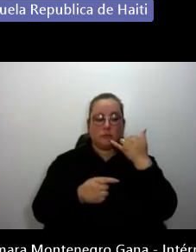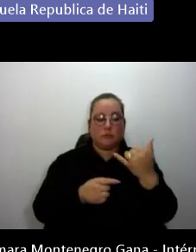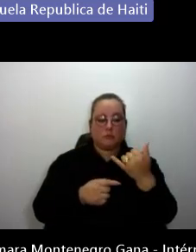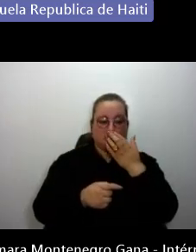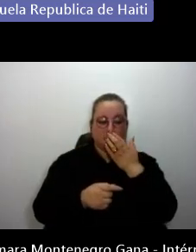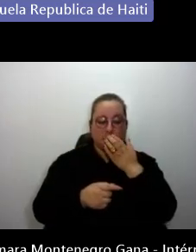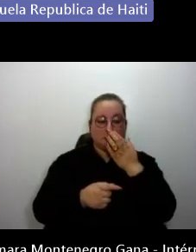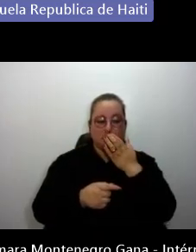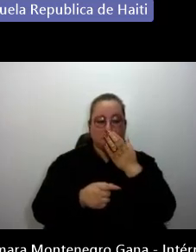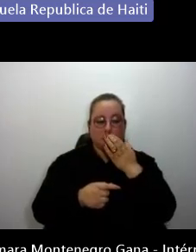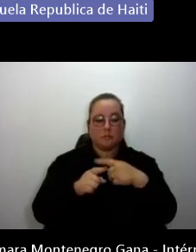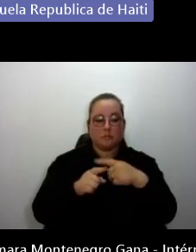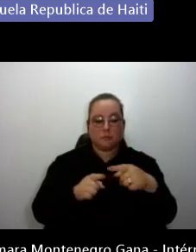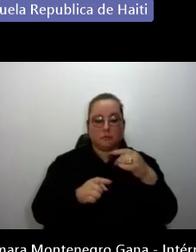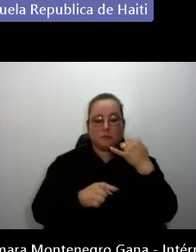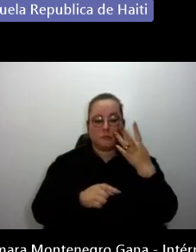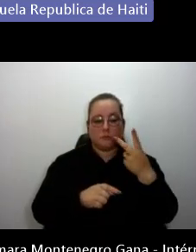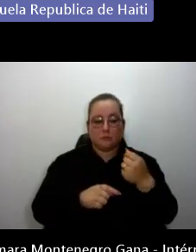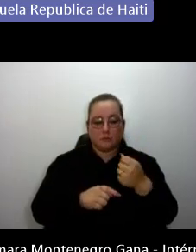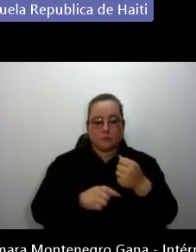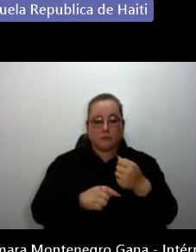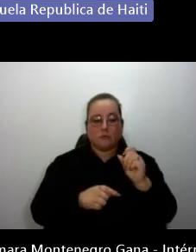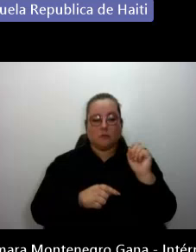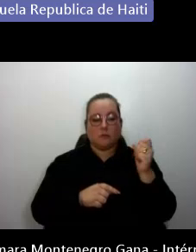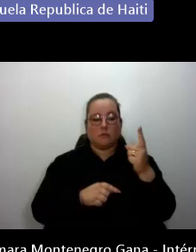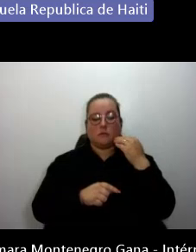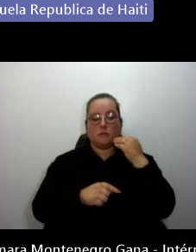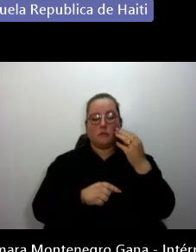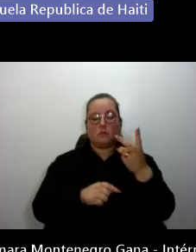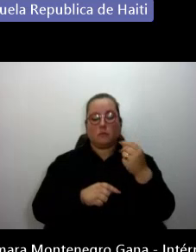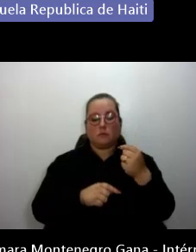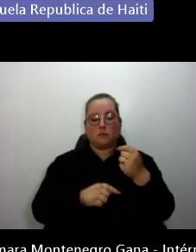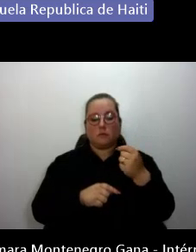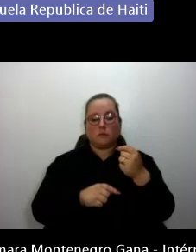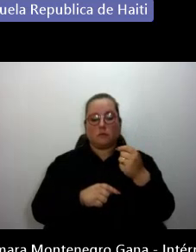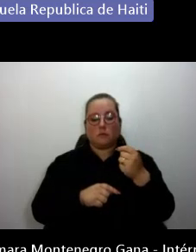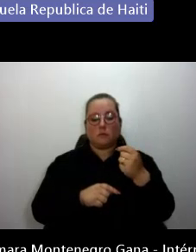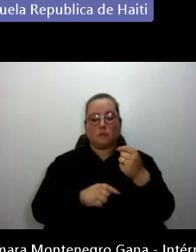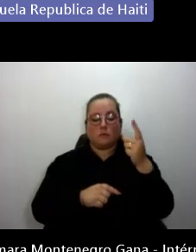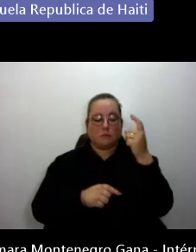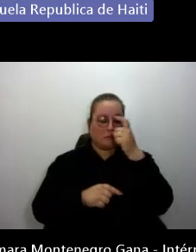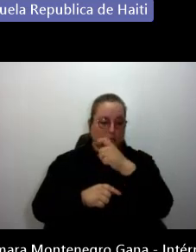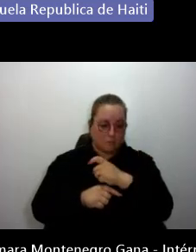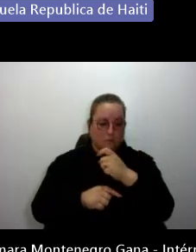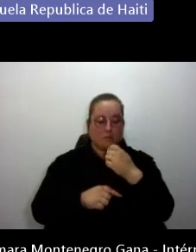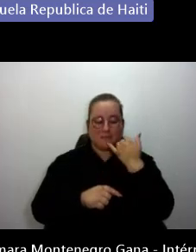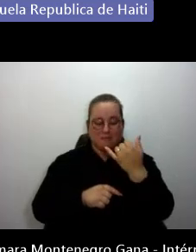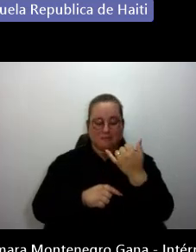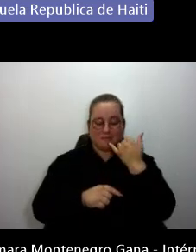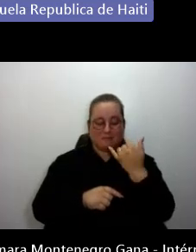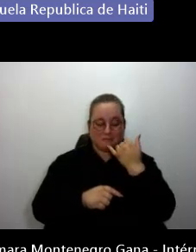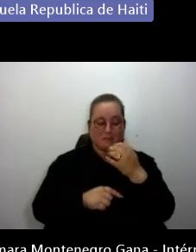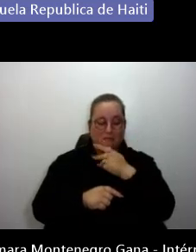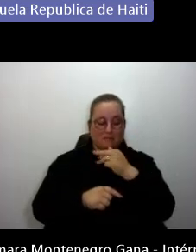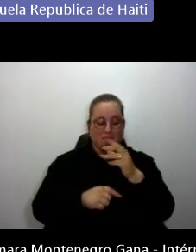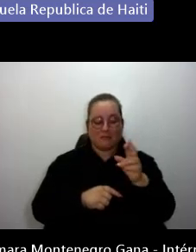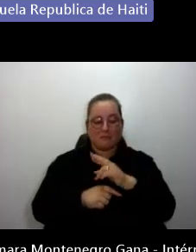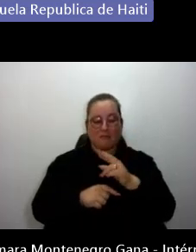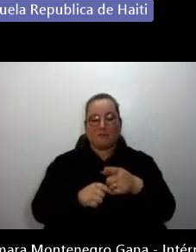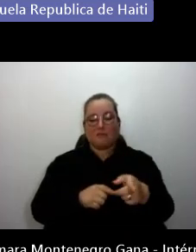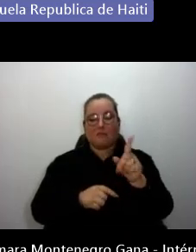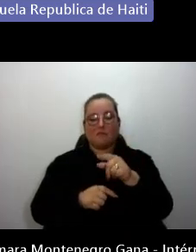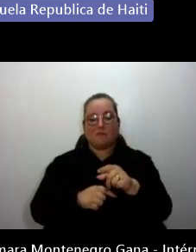exigimos otro número más si es que en el primer número de teléfono no se nos contesta. Abajo, donde sale forma en